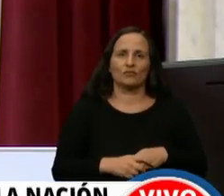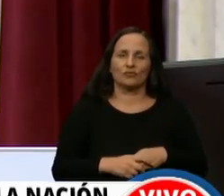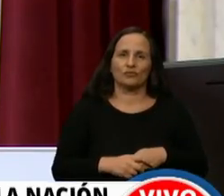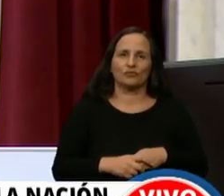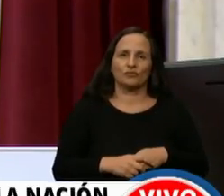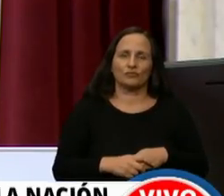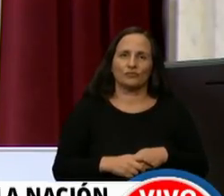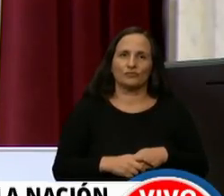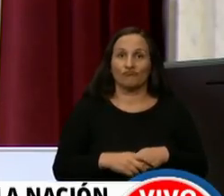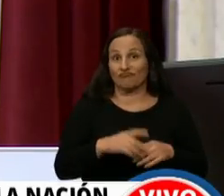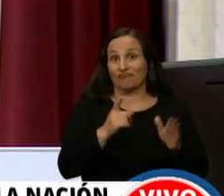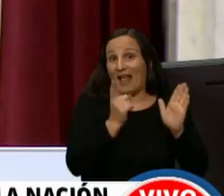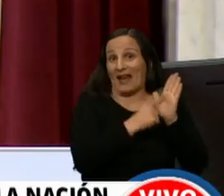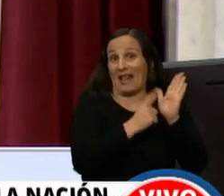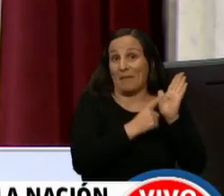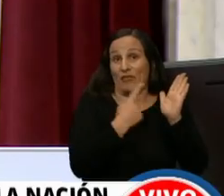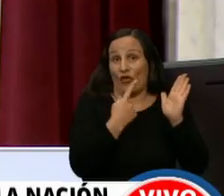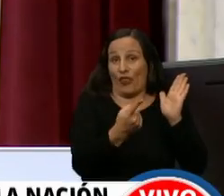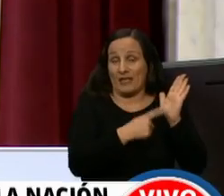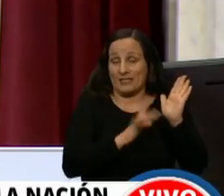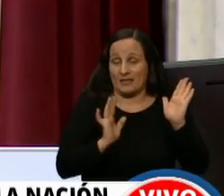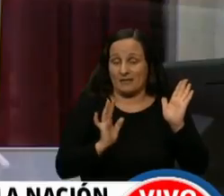de acuerdo a lo que establece el reglamento